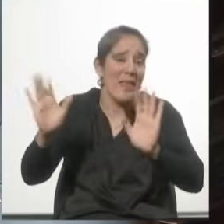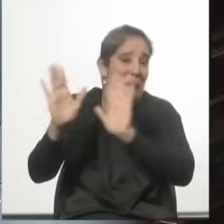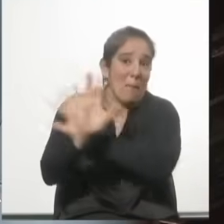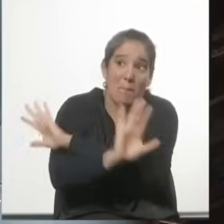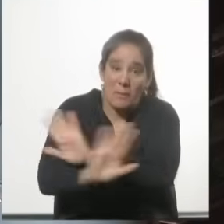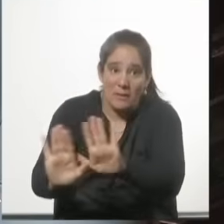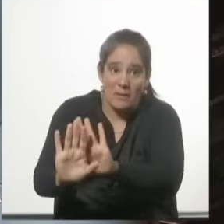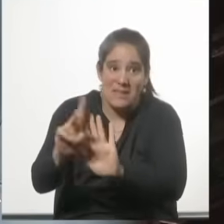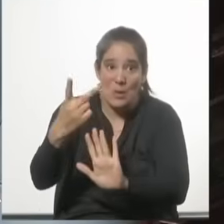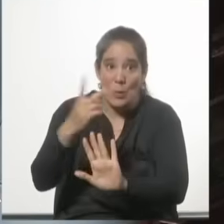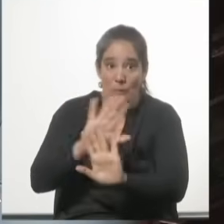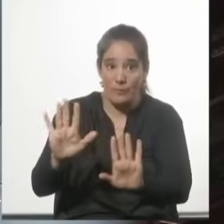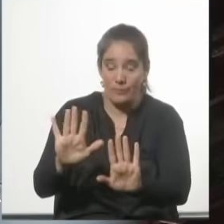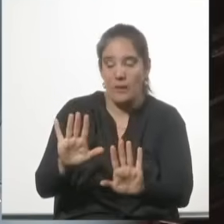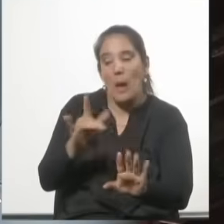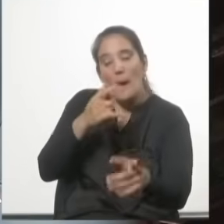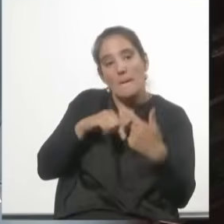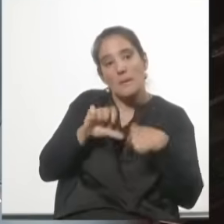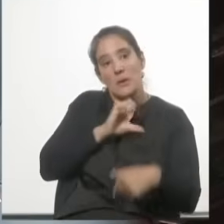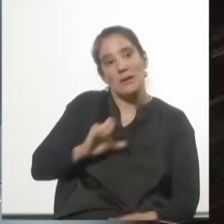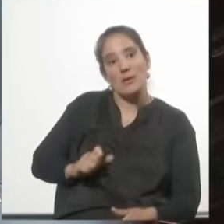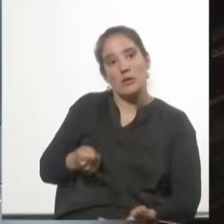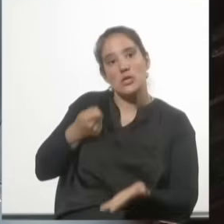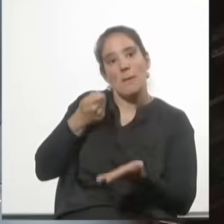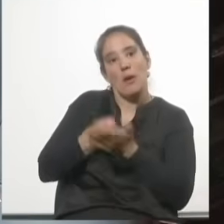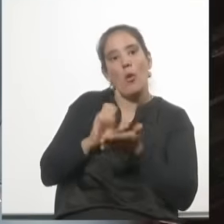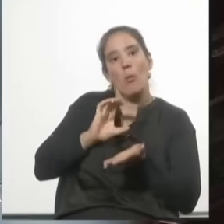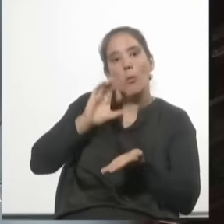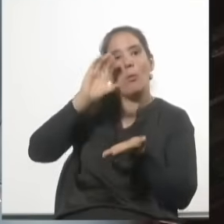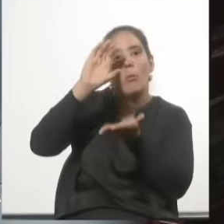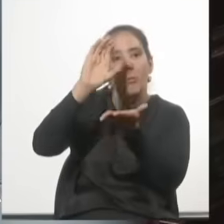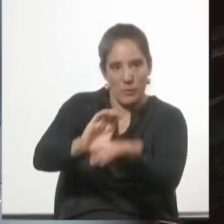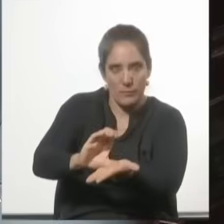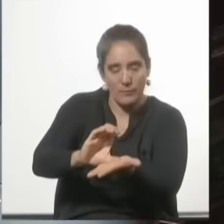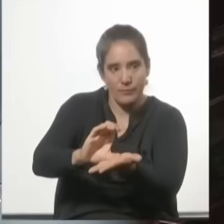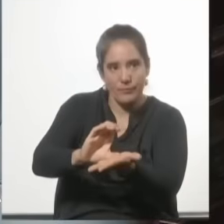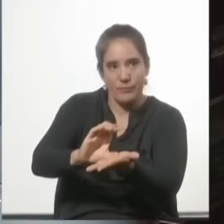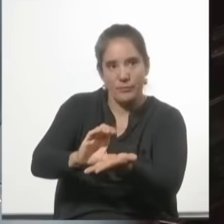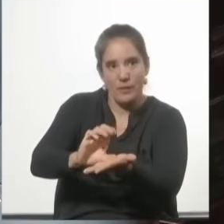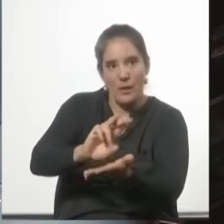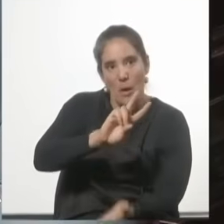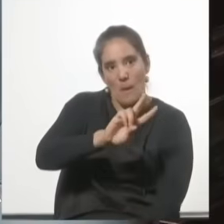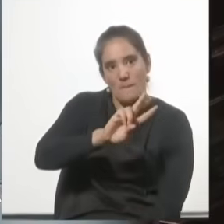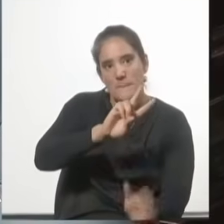del precio, tenemos que decir que el Estado lleva colocado hasta el presente la suma de